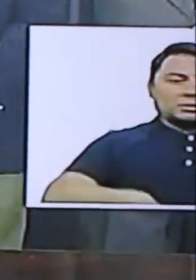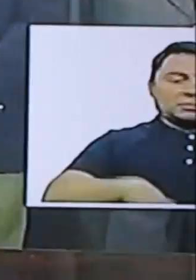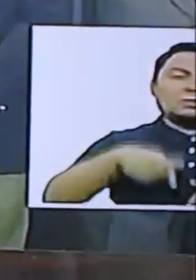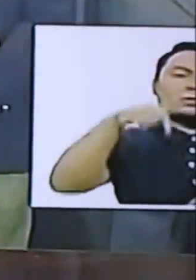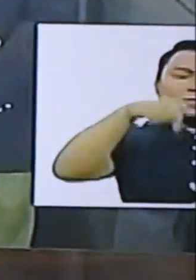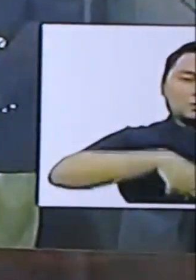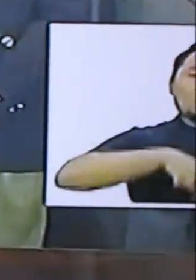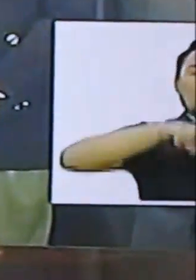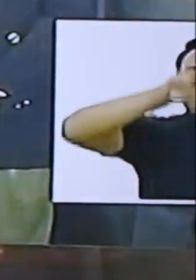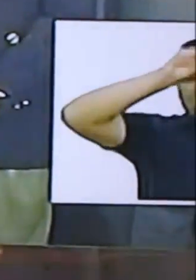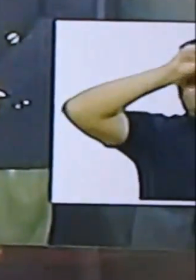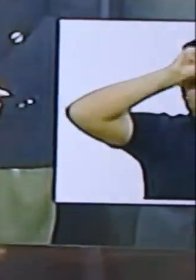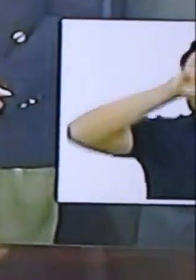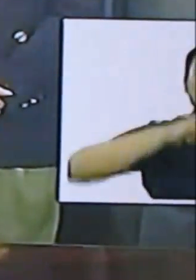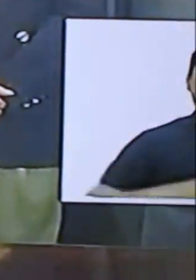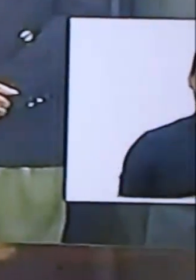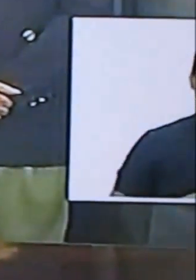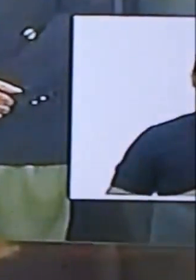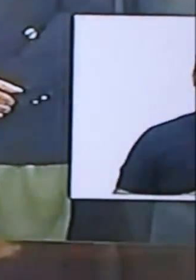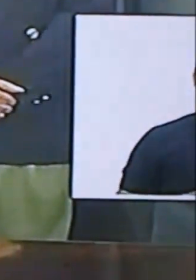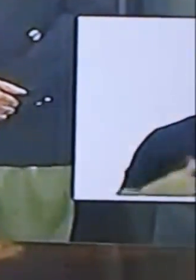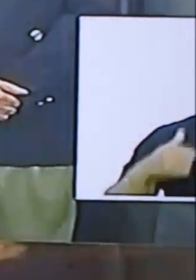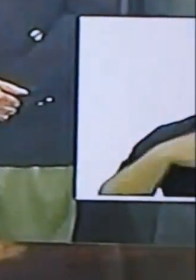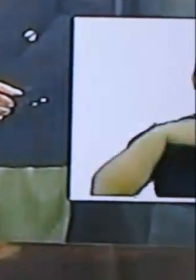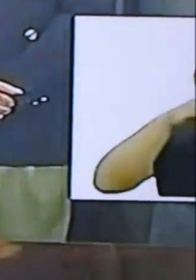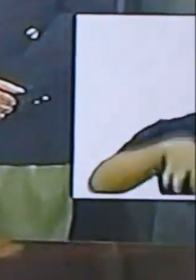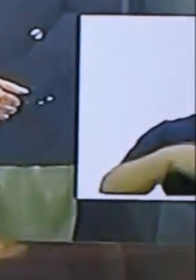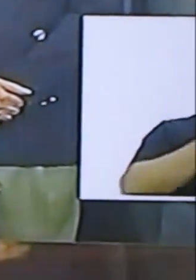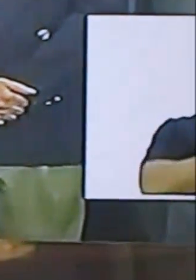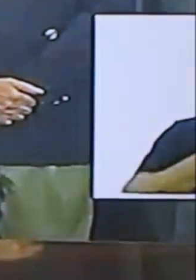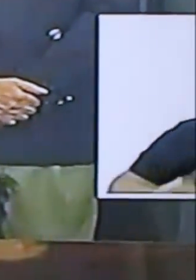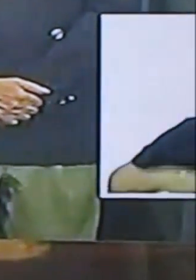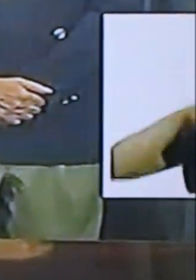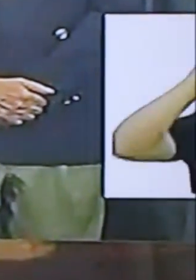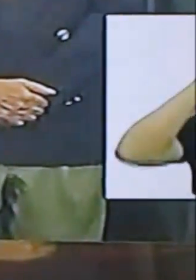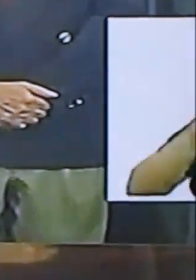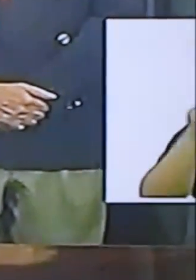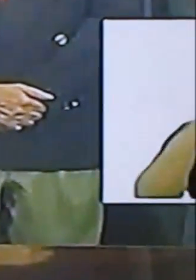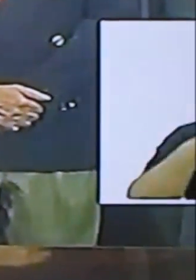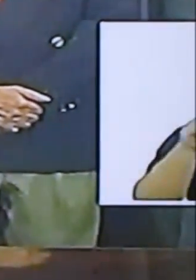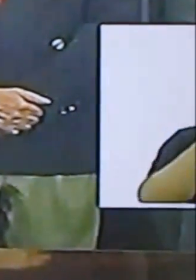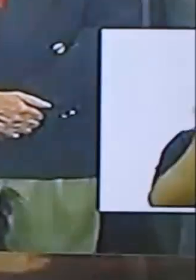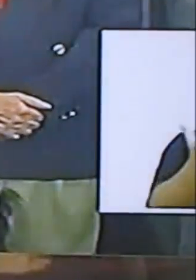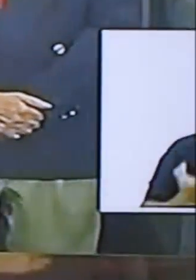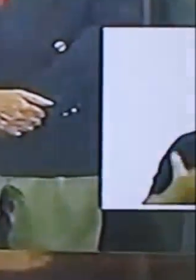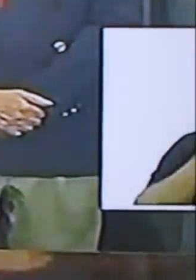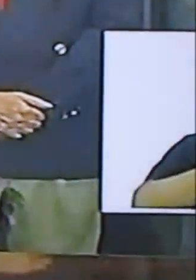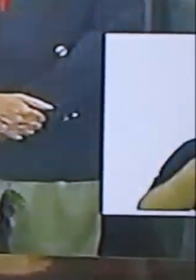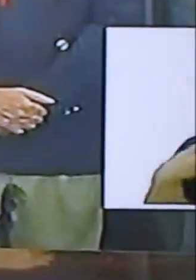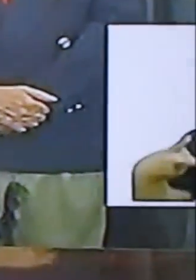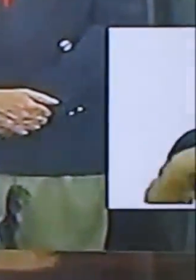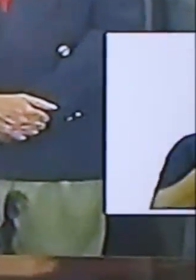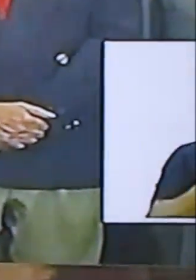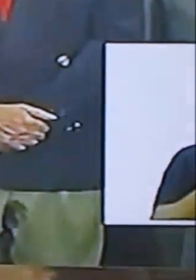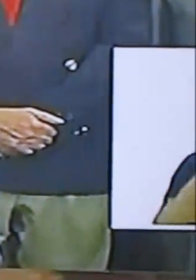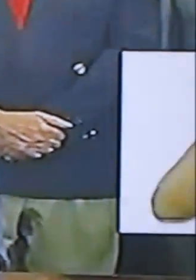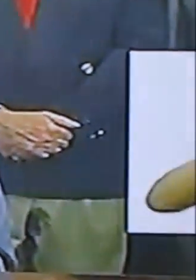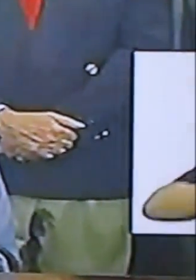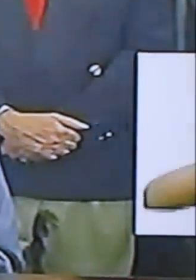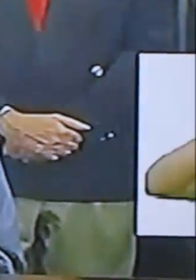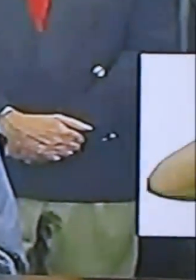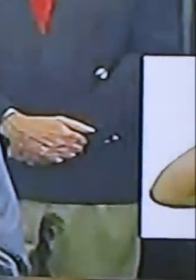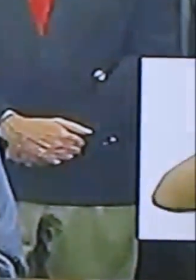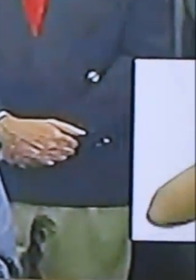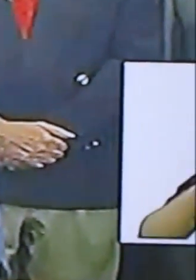la República, porque no quiero ser un escollo para que nuestra nación encuentre la